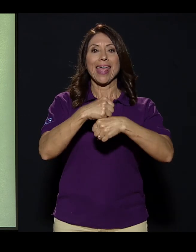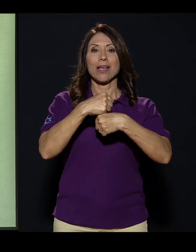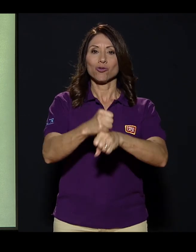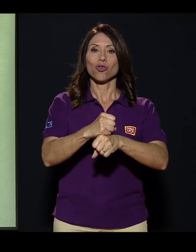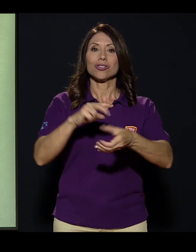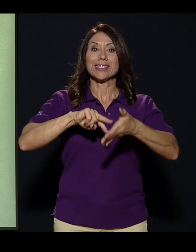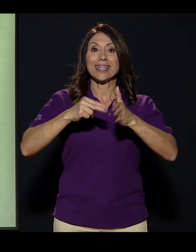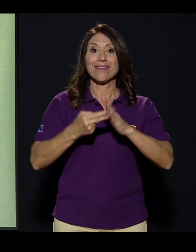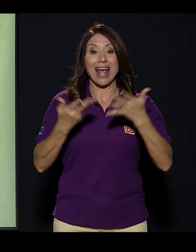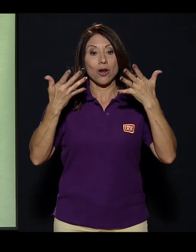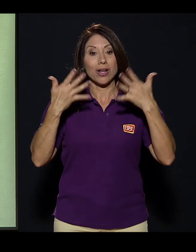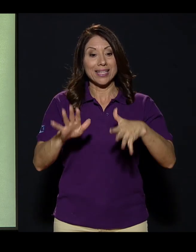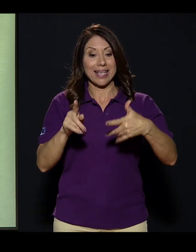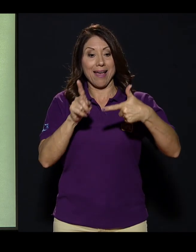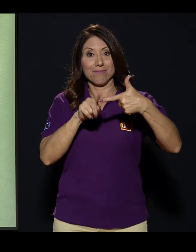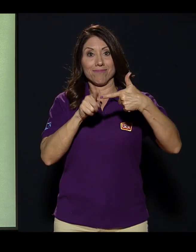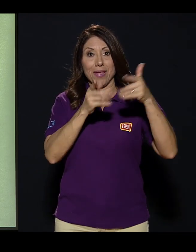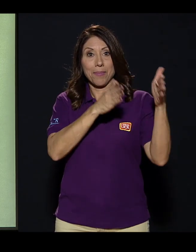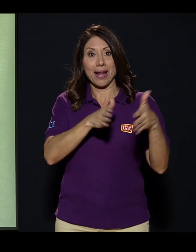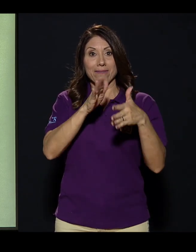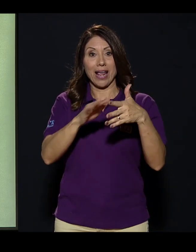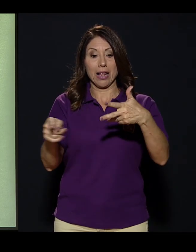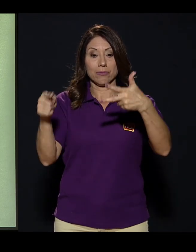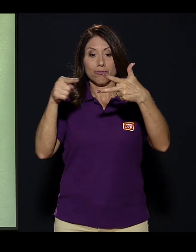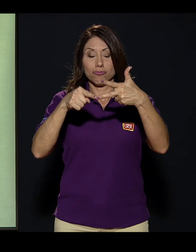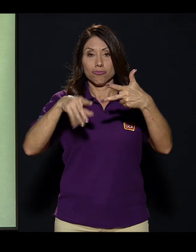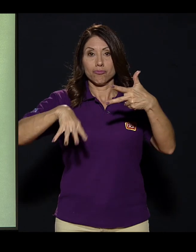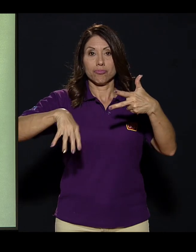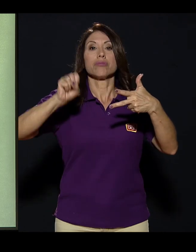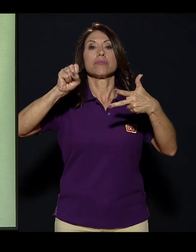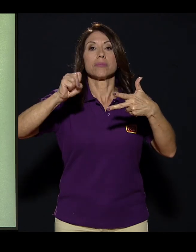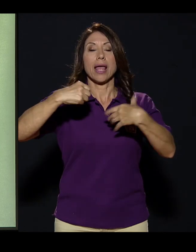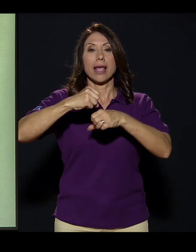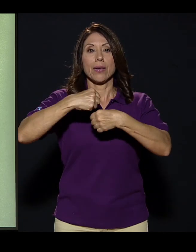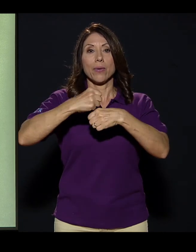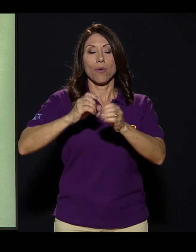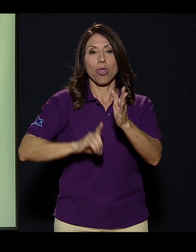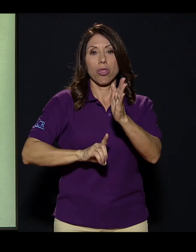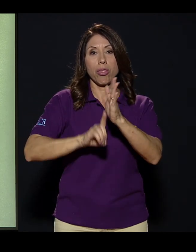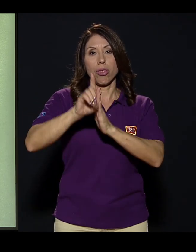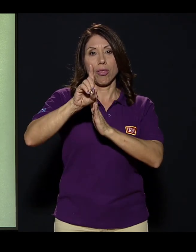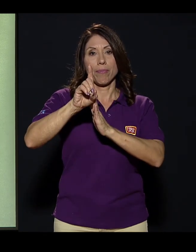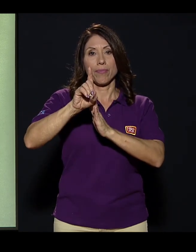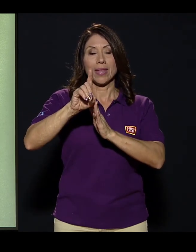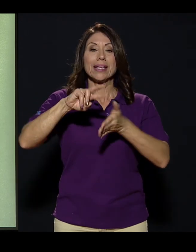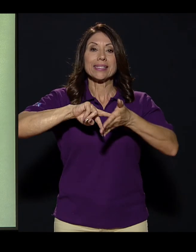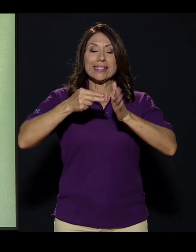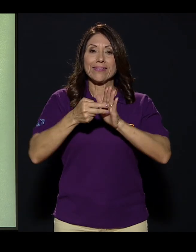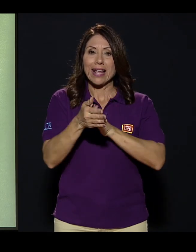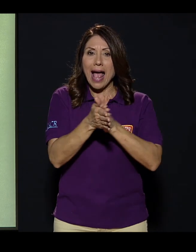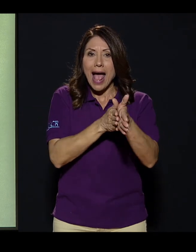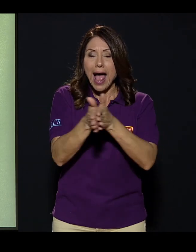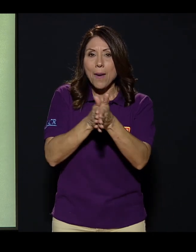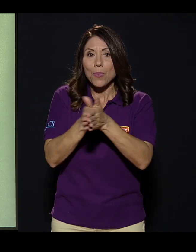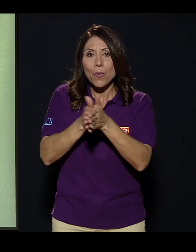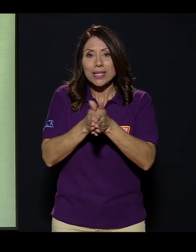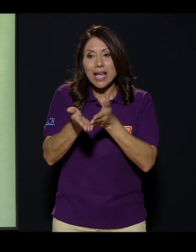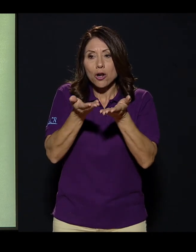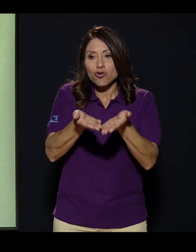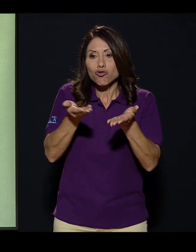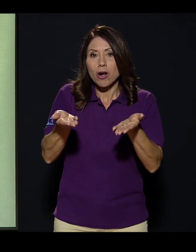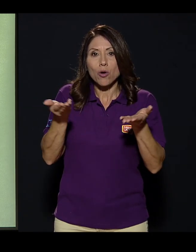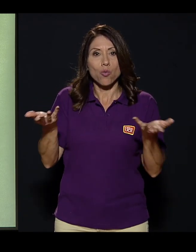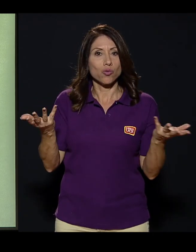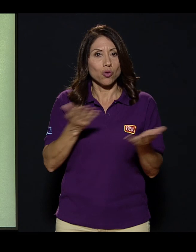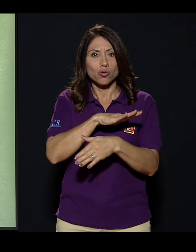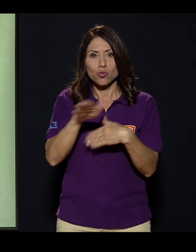al máximo los recursos con los que contamos. Ya definimos en la etapa de planeación las actividades, definimos quién